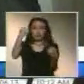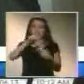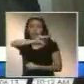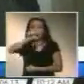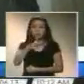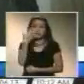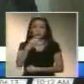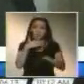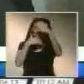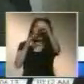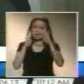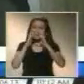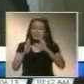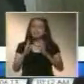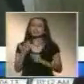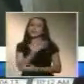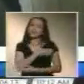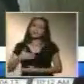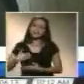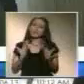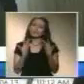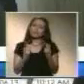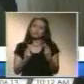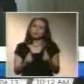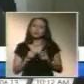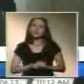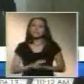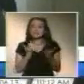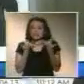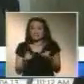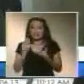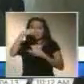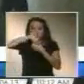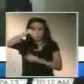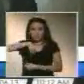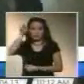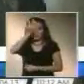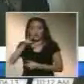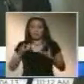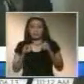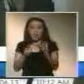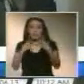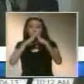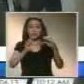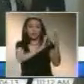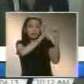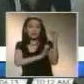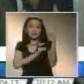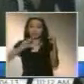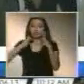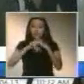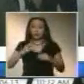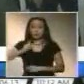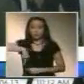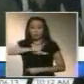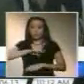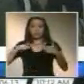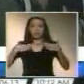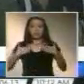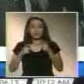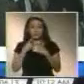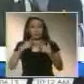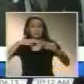siempre pendiente de este negro, los quiero muchísimo. Ya estamos en Venezuela dándole nuestro amor, nuestra energía, nuestra alegría. Así que